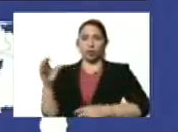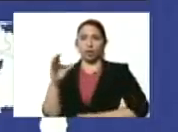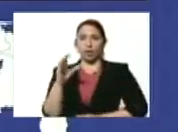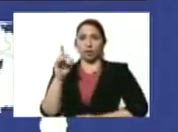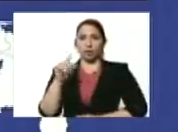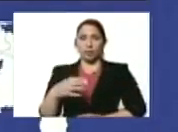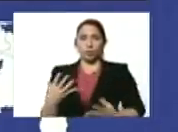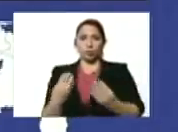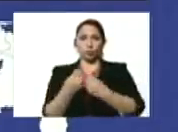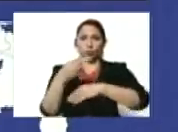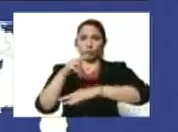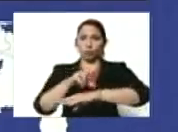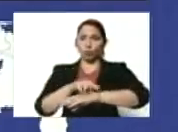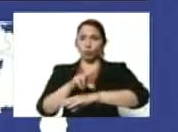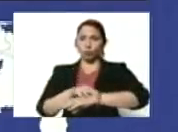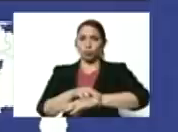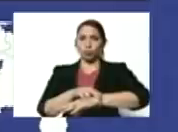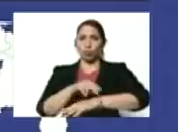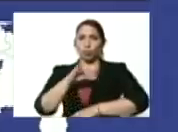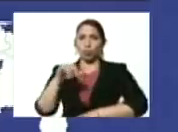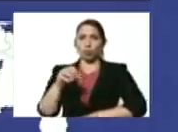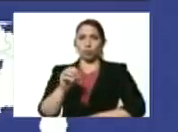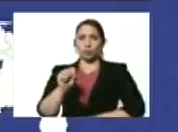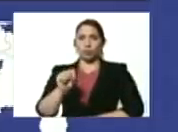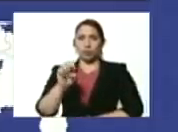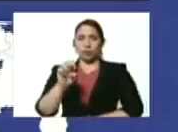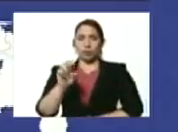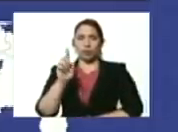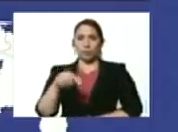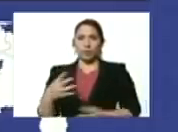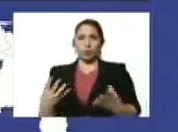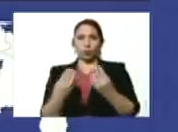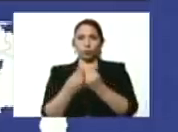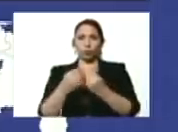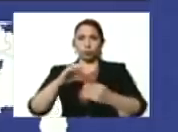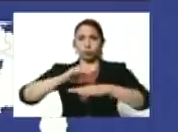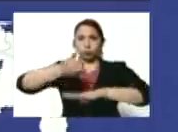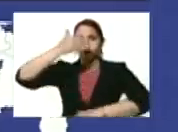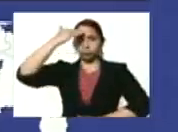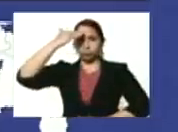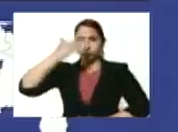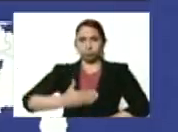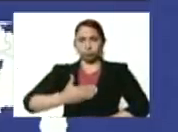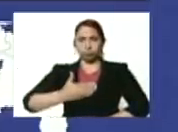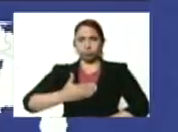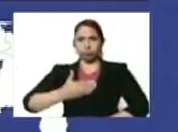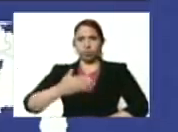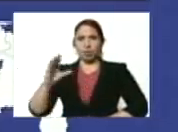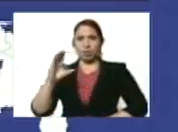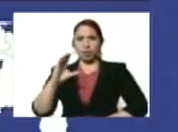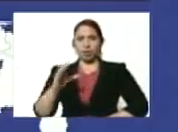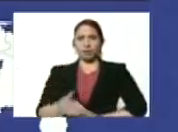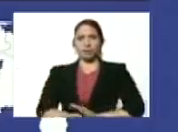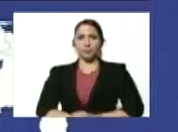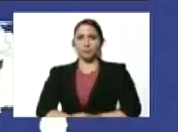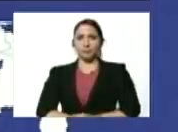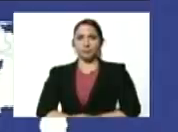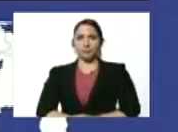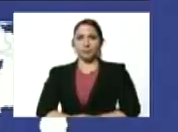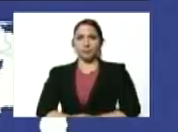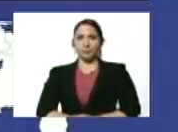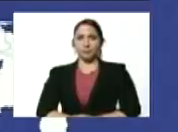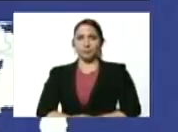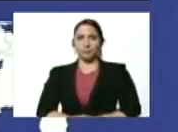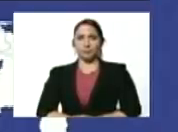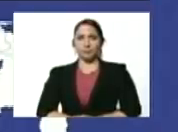junto al director del hospital José Marcano y junto al comandante militar de Caracas, General